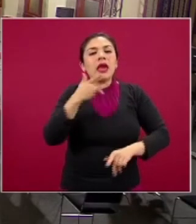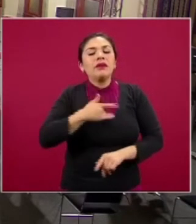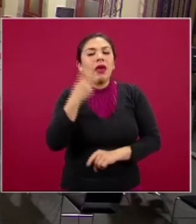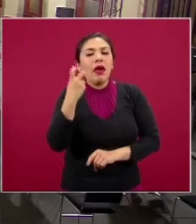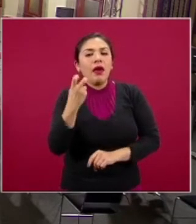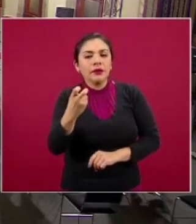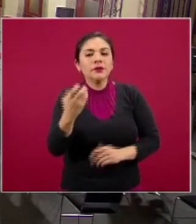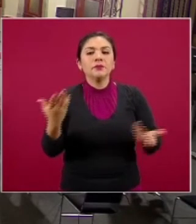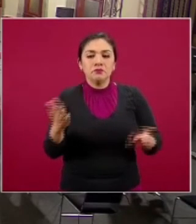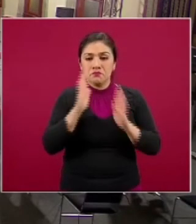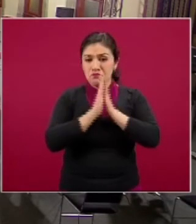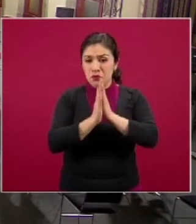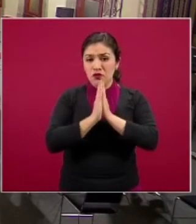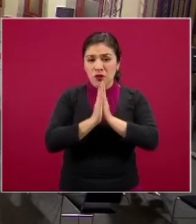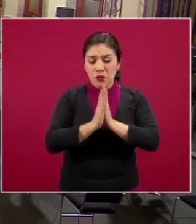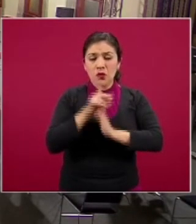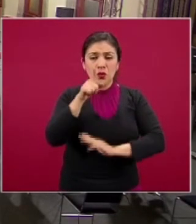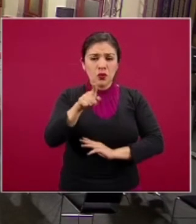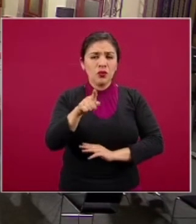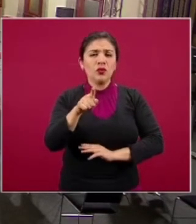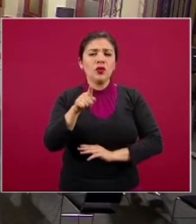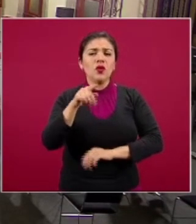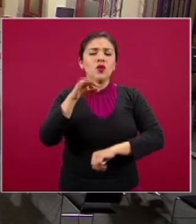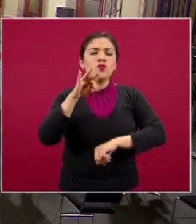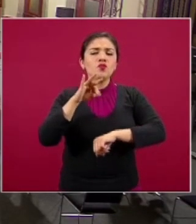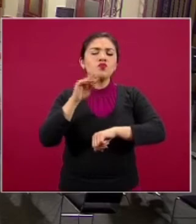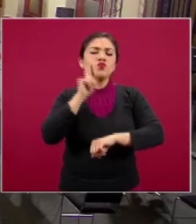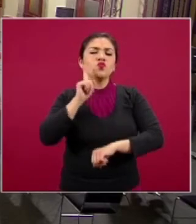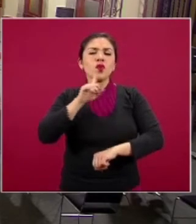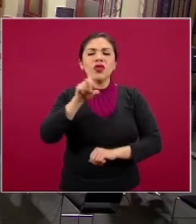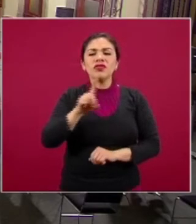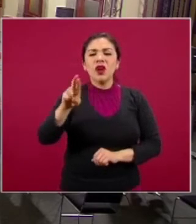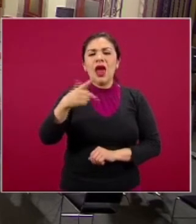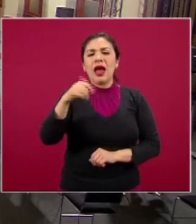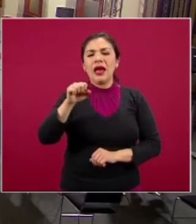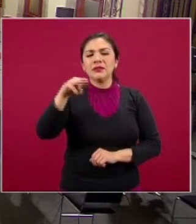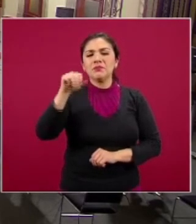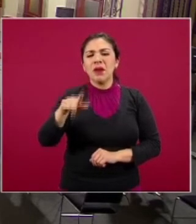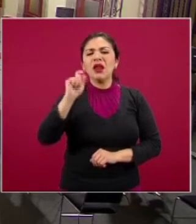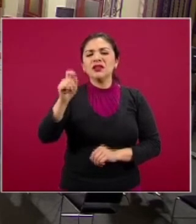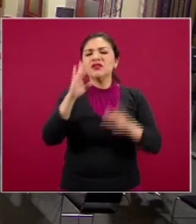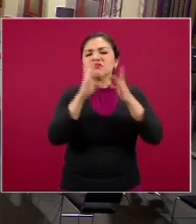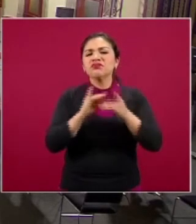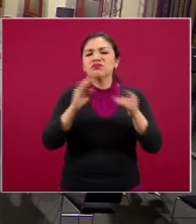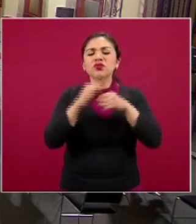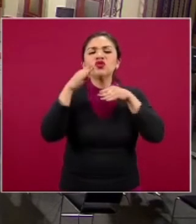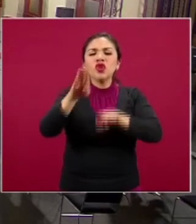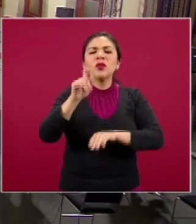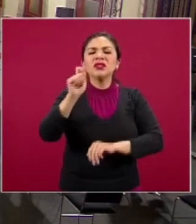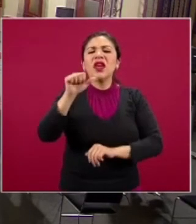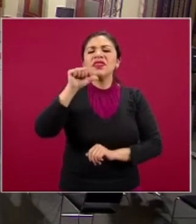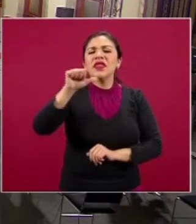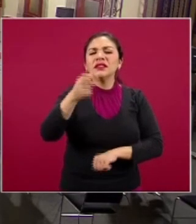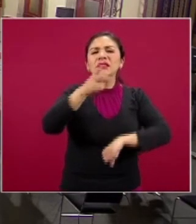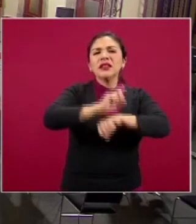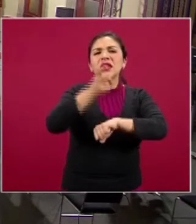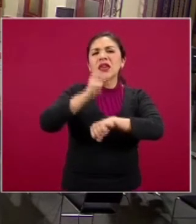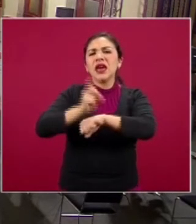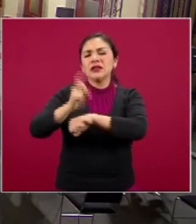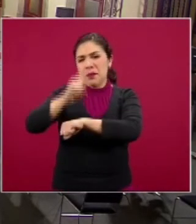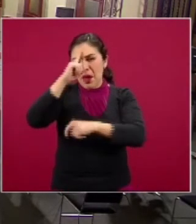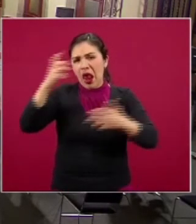y le voy a pedir, si es tan amable, a la doctora Gassman, si nos pone el marco de referencia sobre estos 16 días de